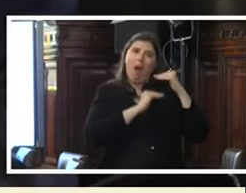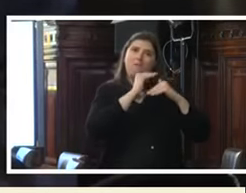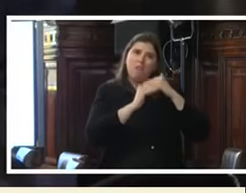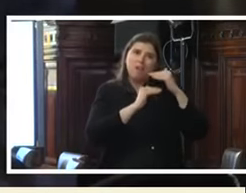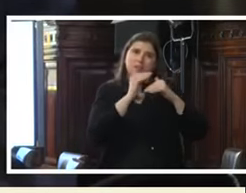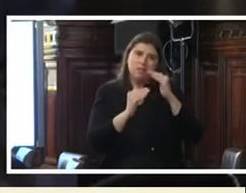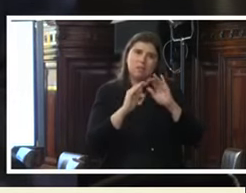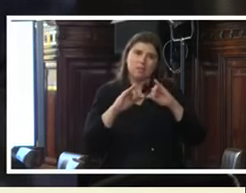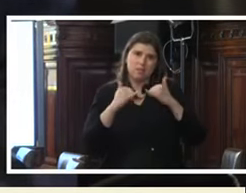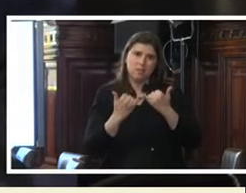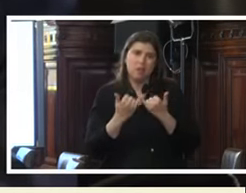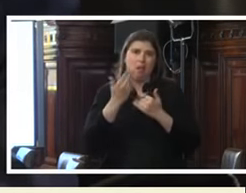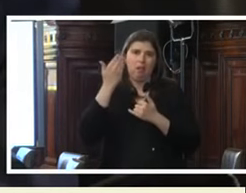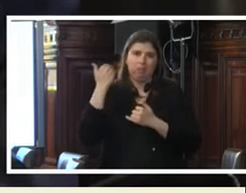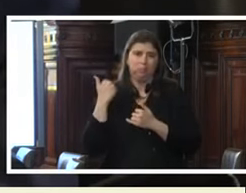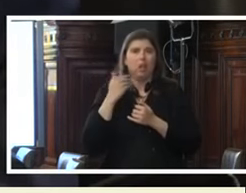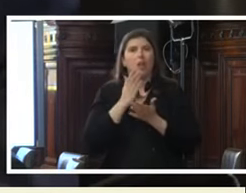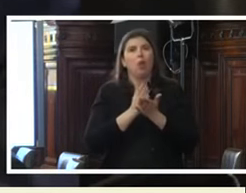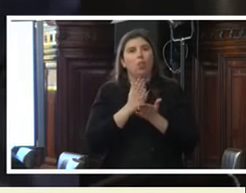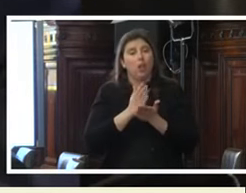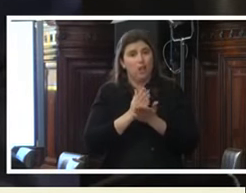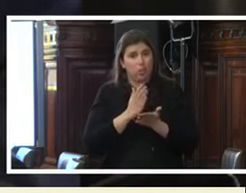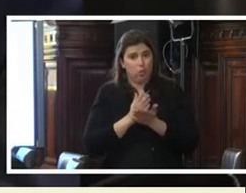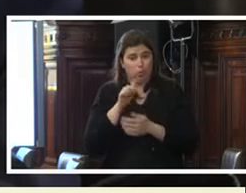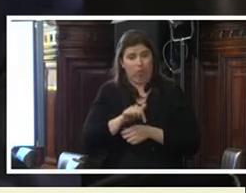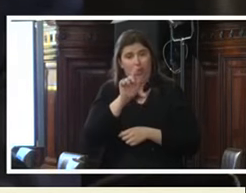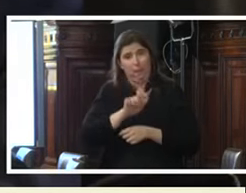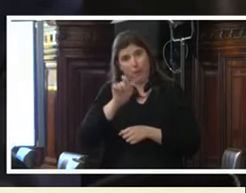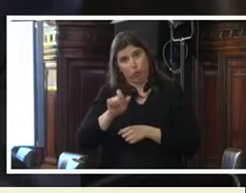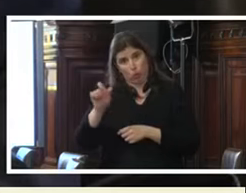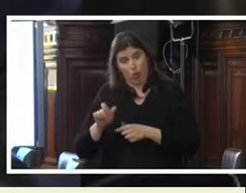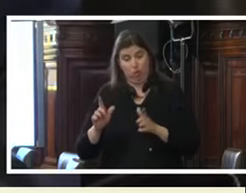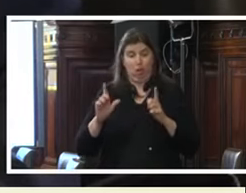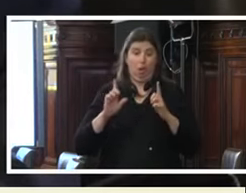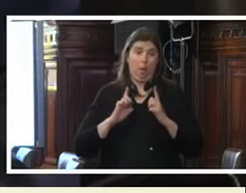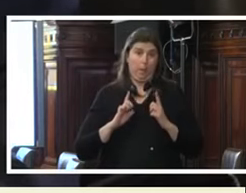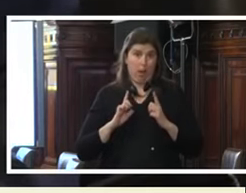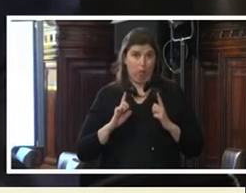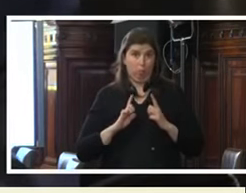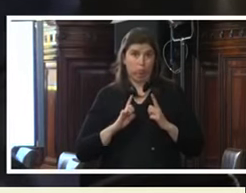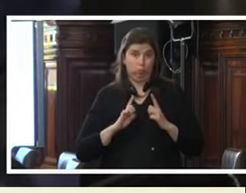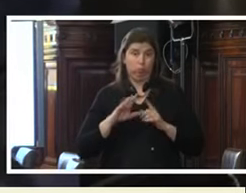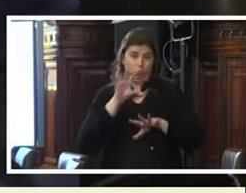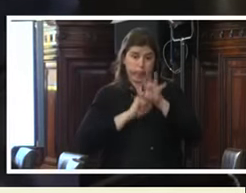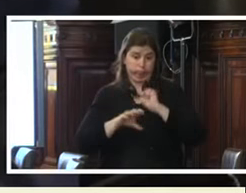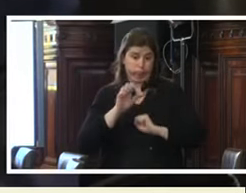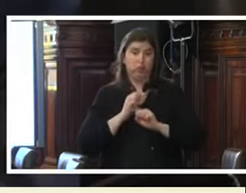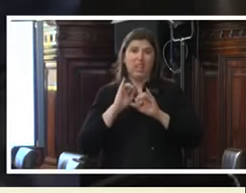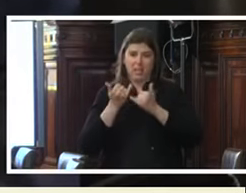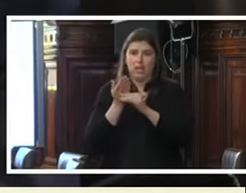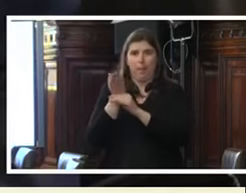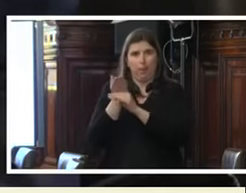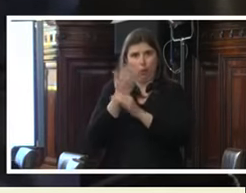los derechos de las personas de gti donde esperamos bueno se está recibiendo información se ha solicitado pero